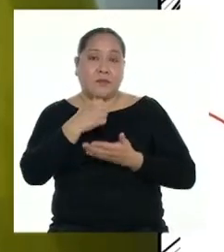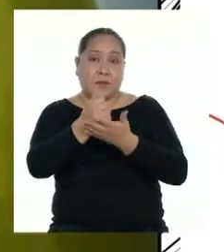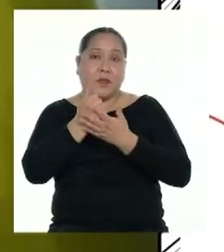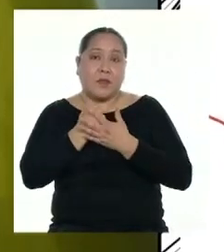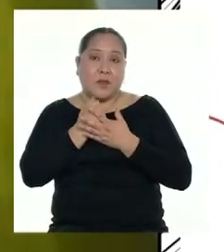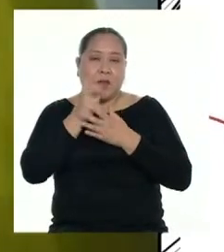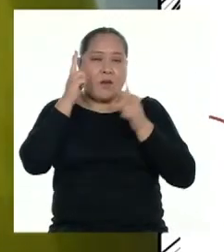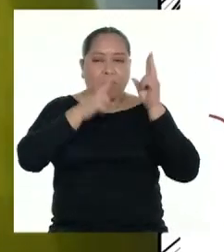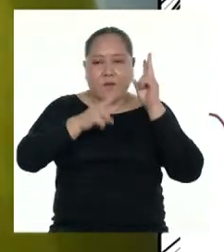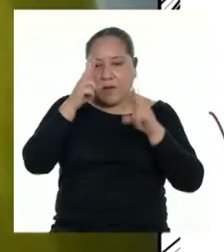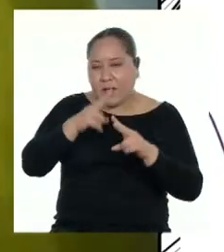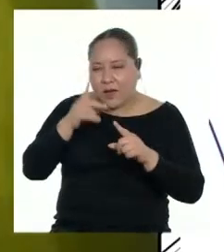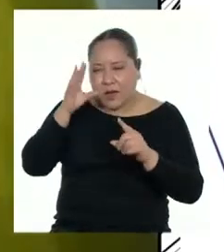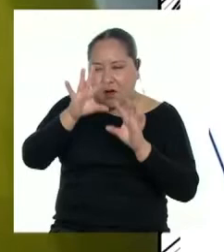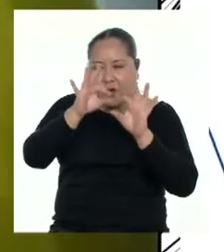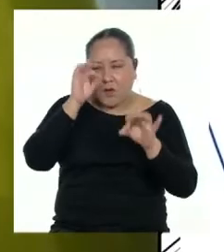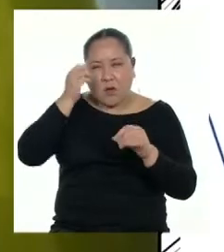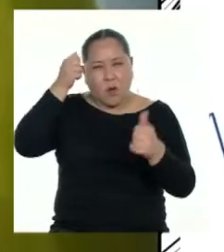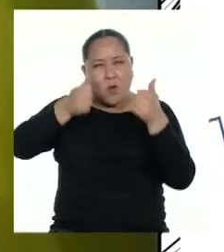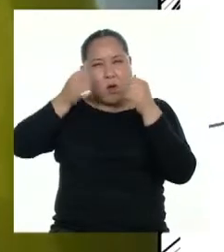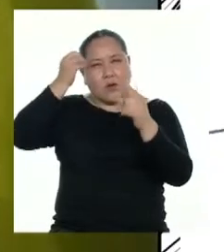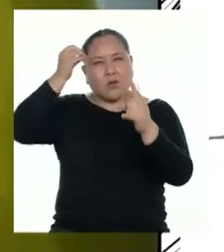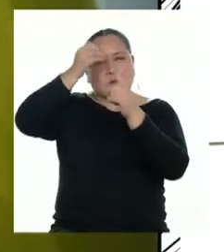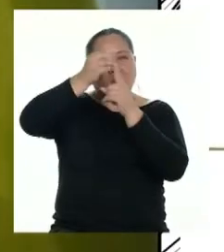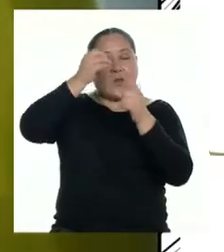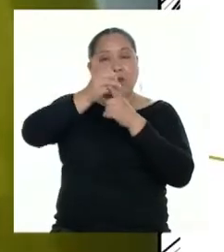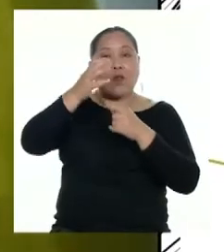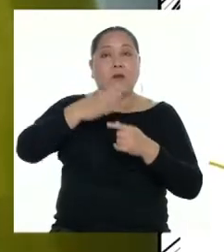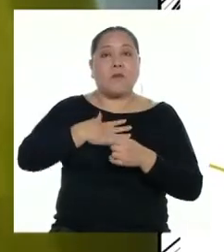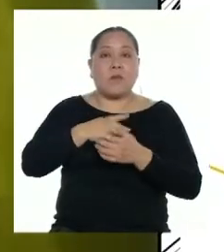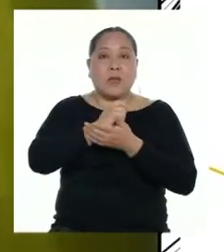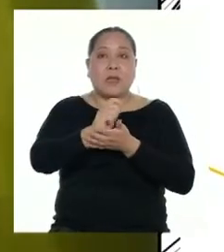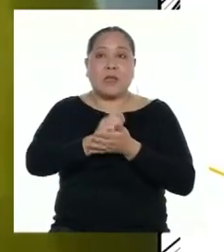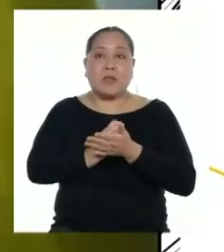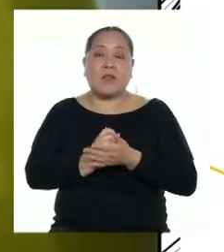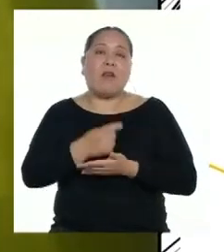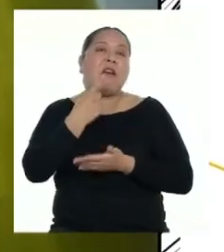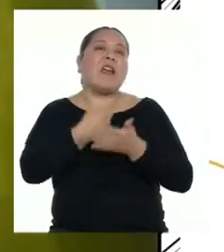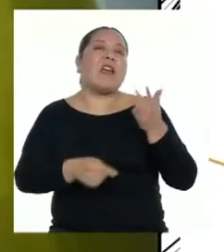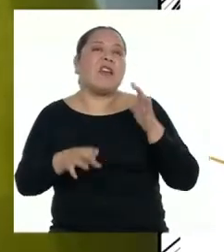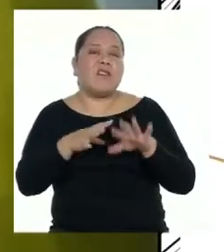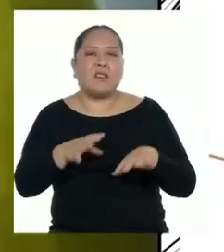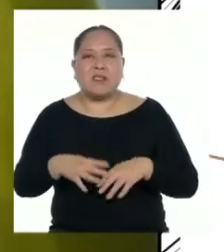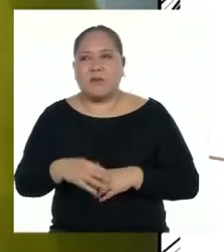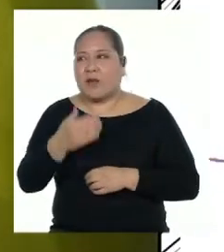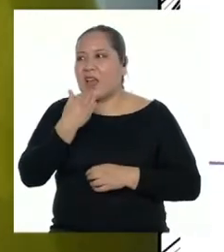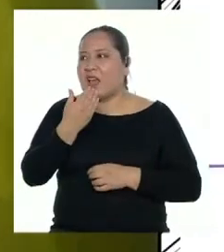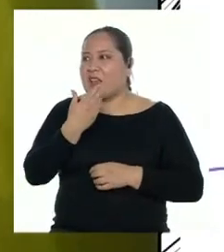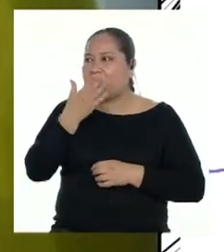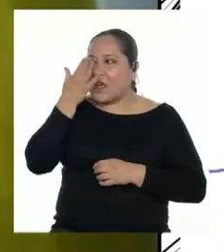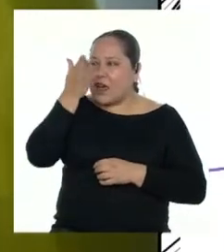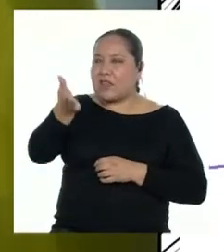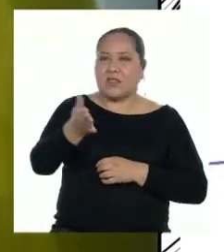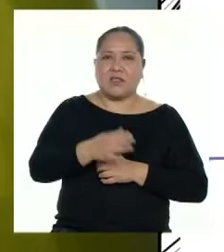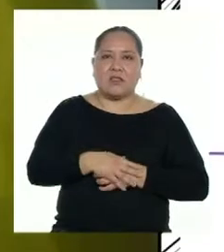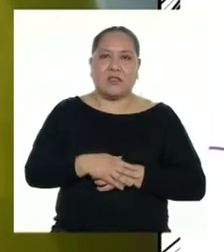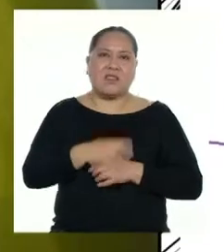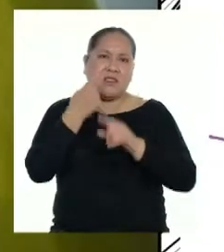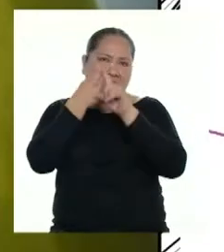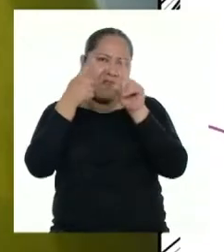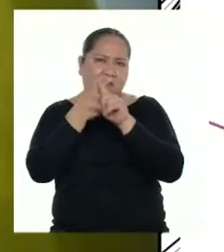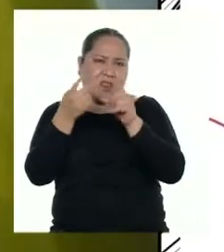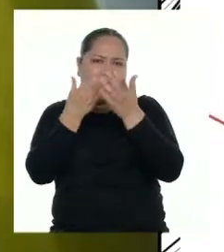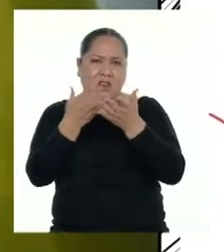permite reconocer el propósito de mi texto, de qué va a tratar, para quién está dirigido y entre